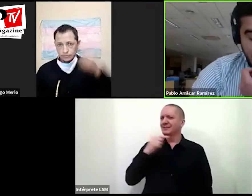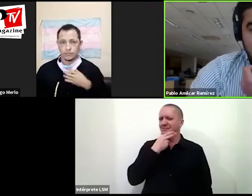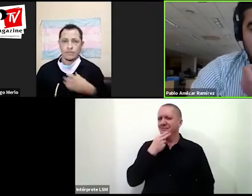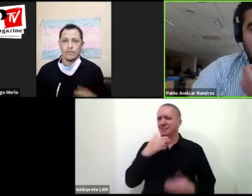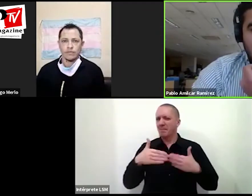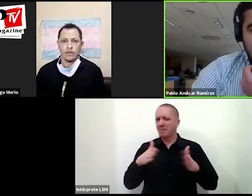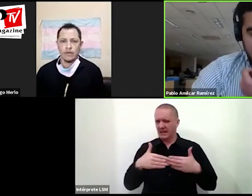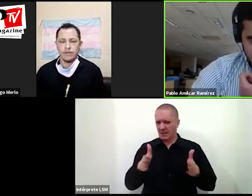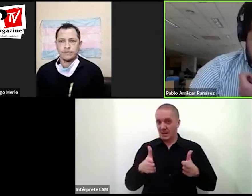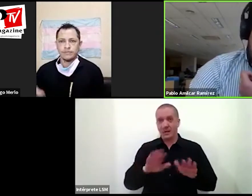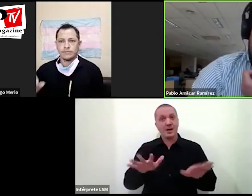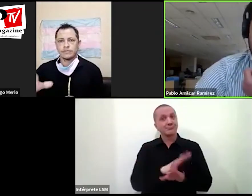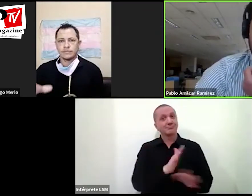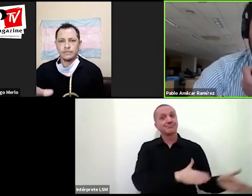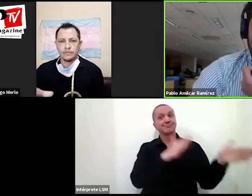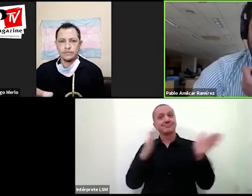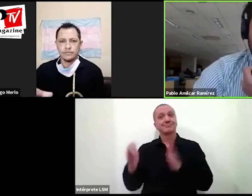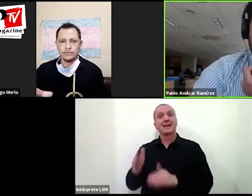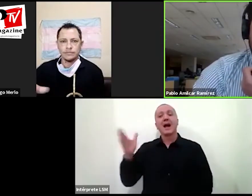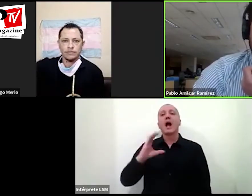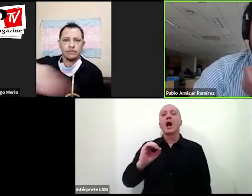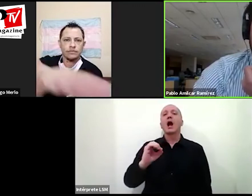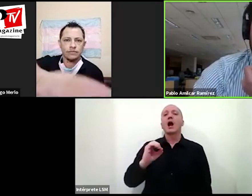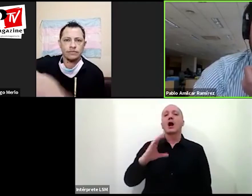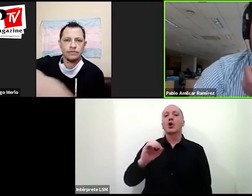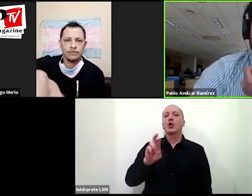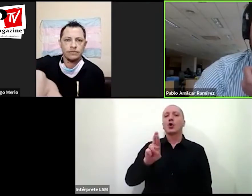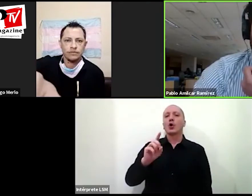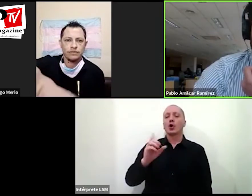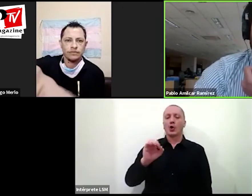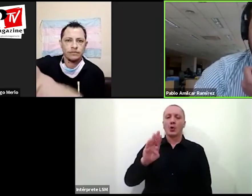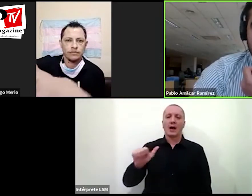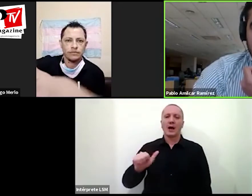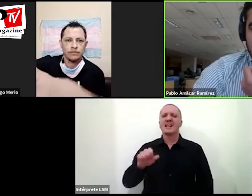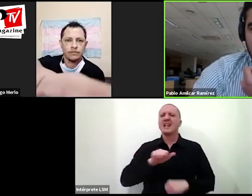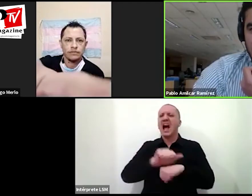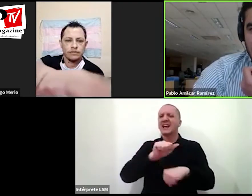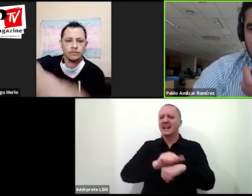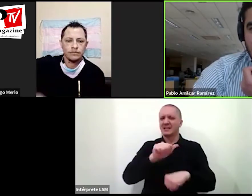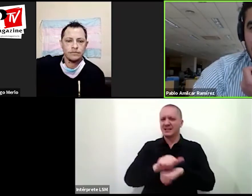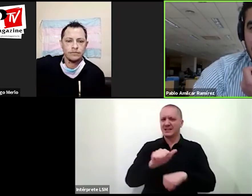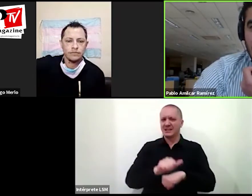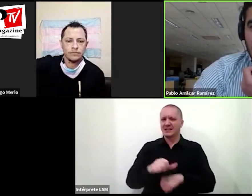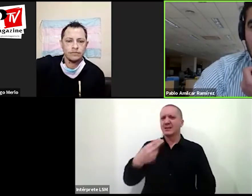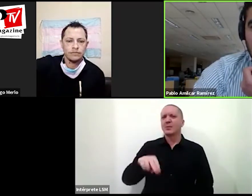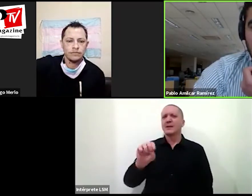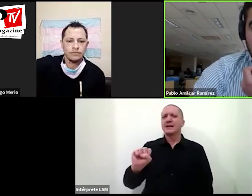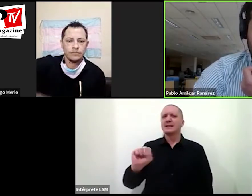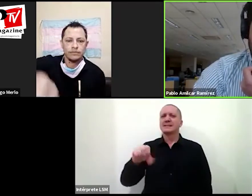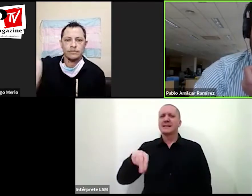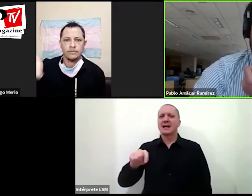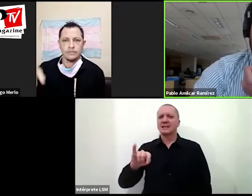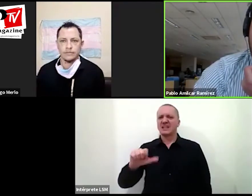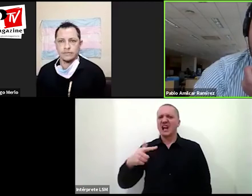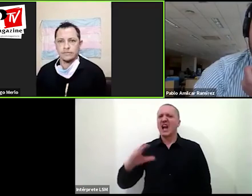vamos para Córdoba, Argentina, con Santiago Merlo, que nos va a decir de qué manera el COVID-19 ha estado golpeando a